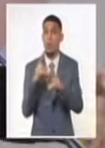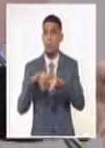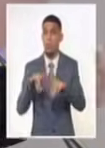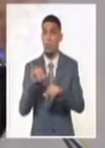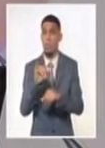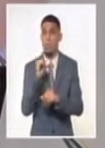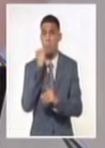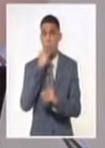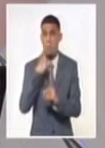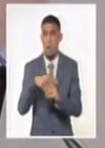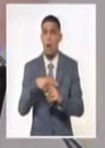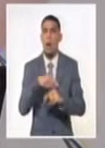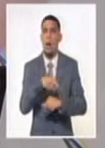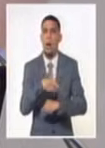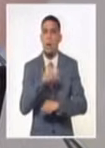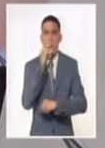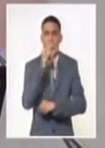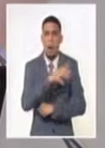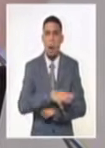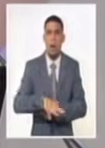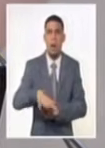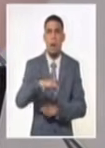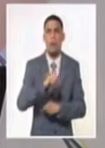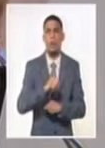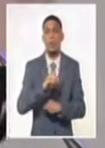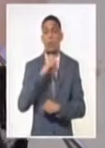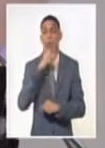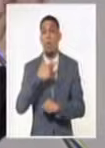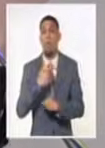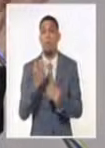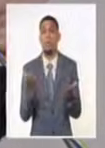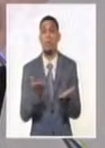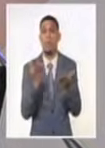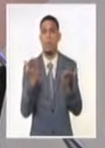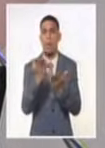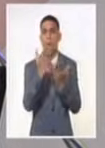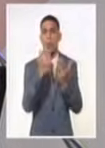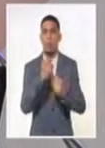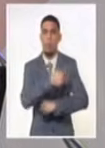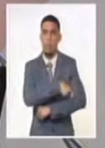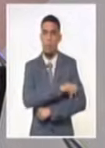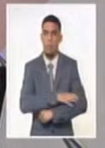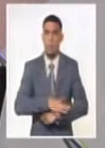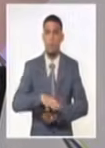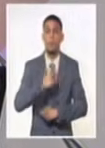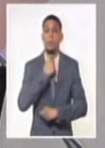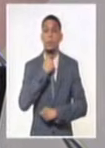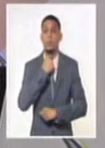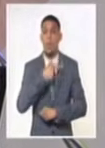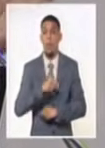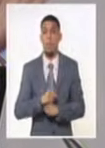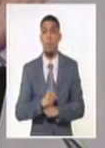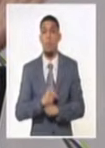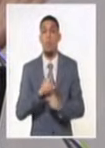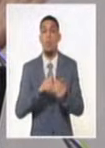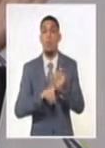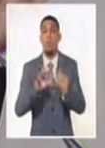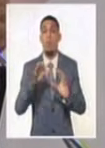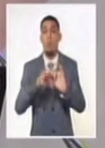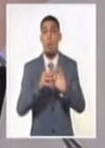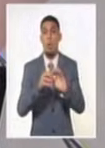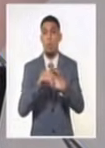empresarial, de las localidades, del desarrollo territorial, y también para el caso de posgrado, en breve publicaremos algunas